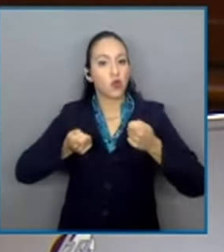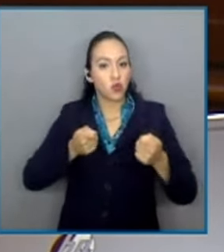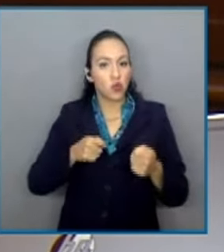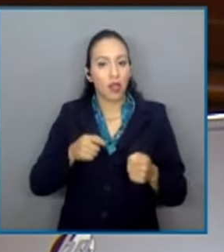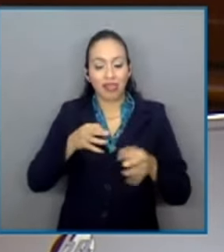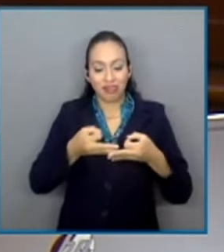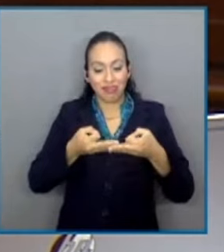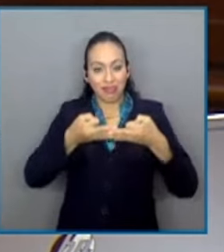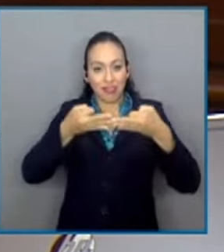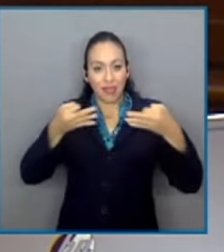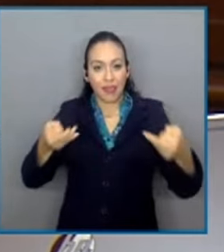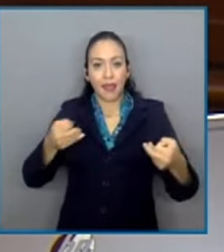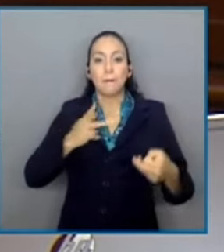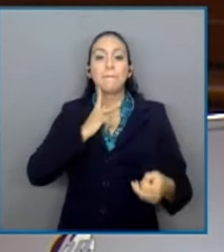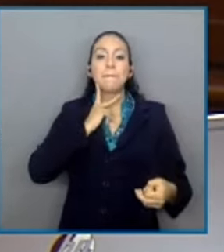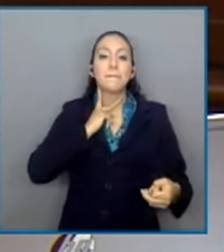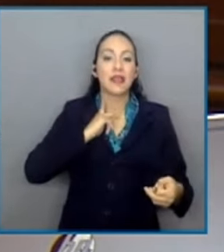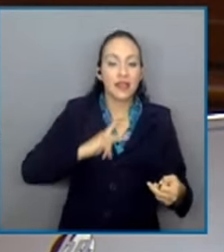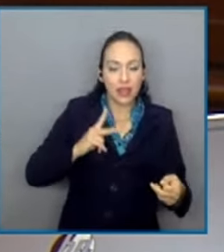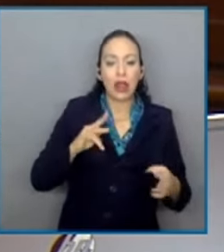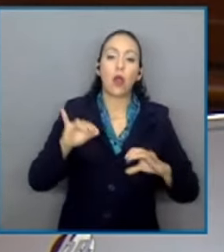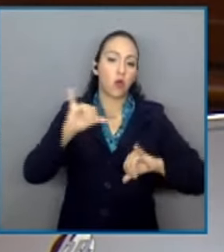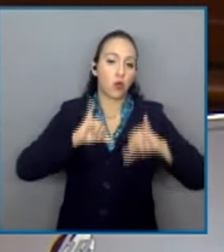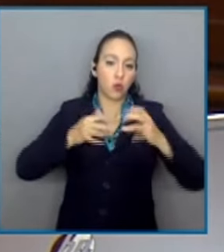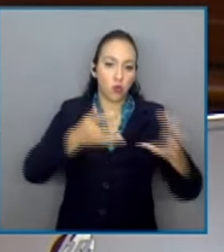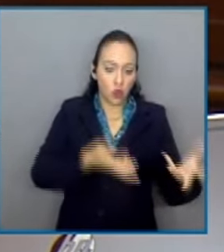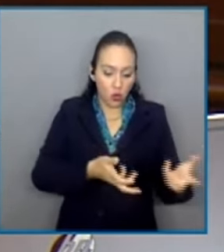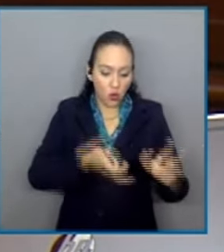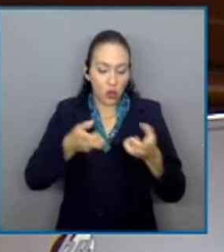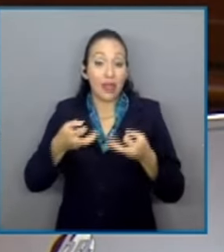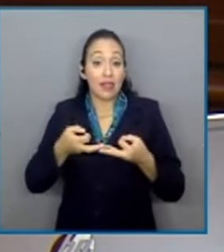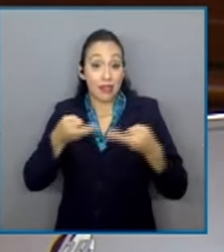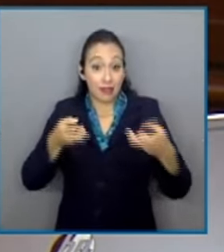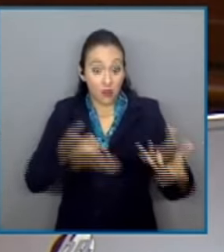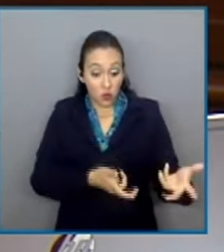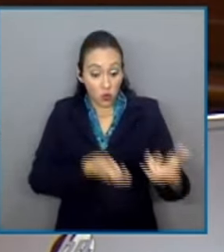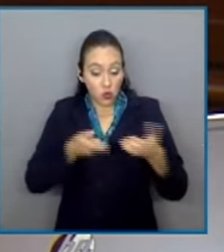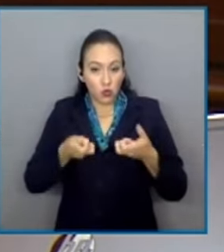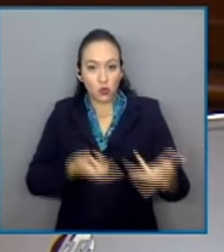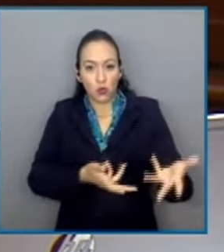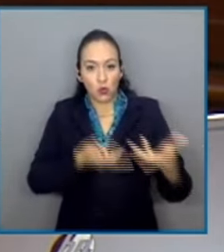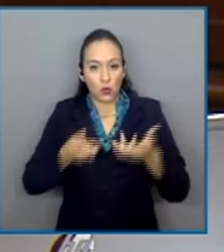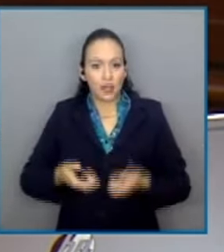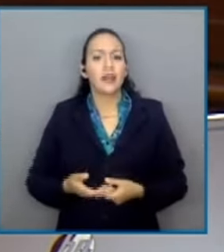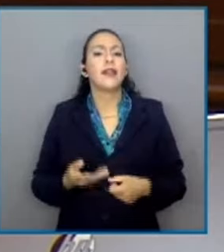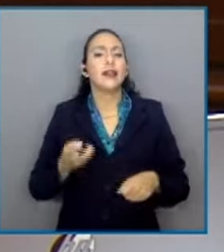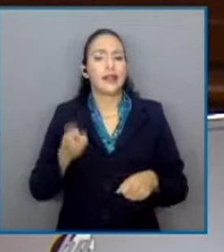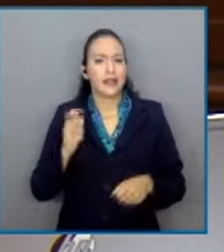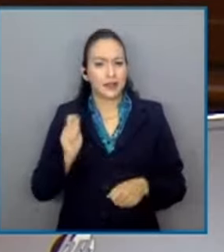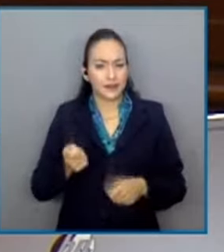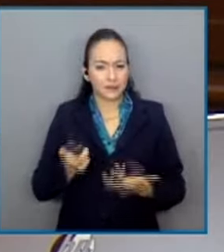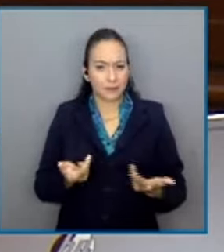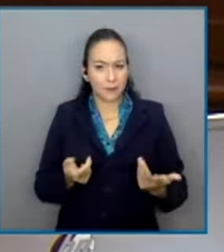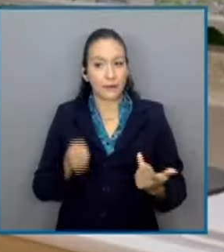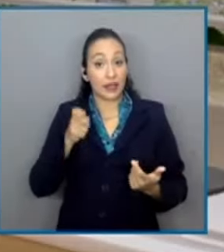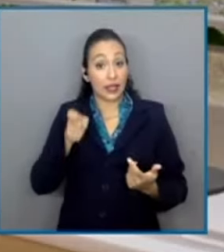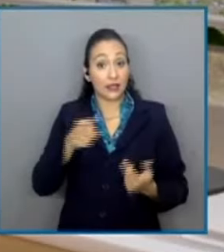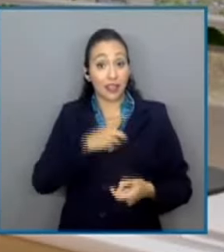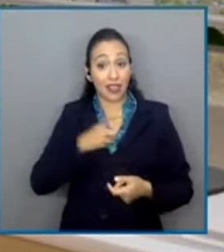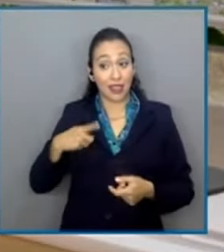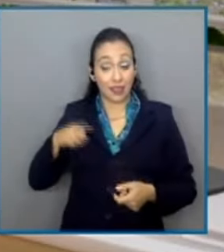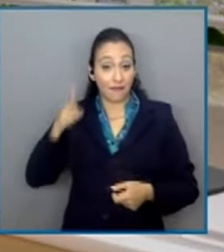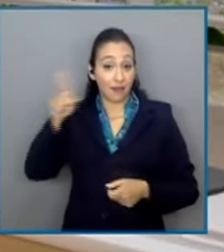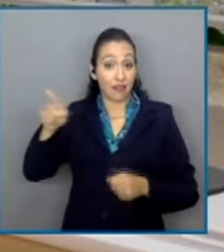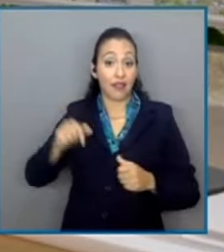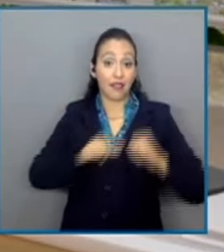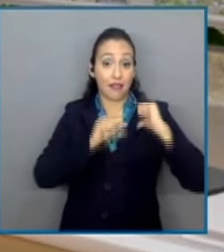de hidrocarburos, así como la legislación sobre ese tópico, corresponde a la competencia federal.